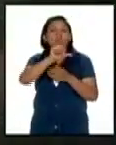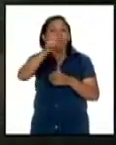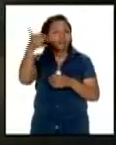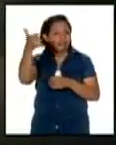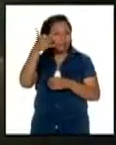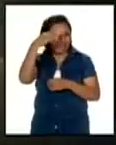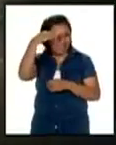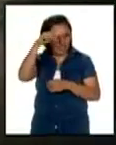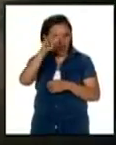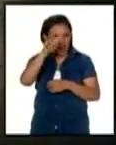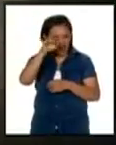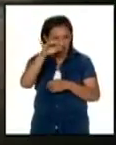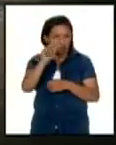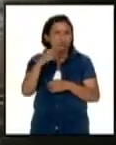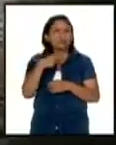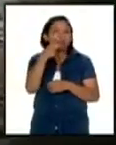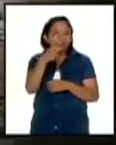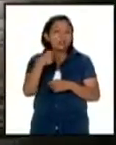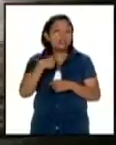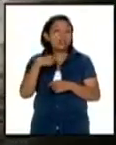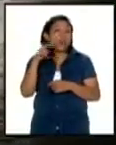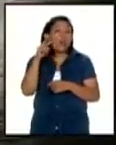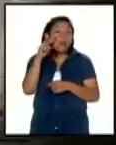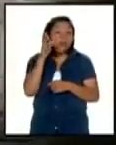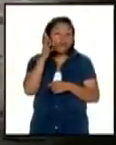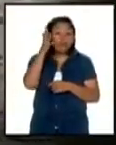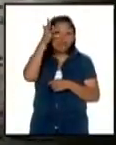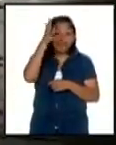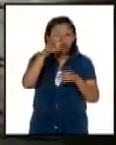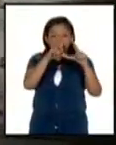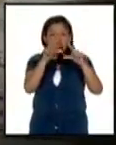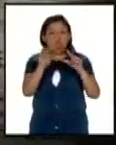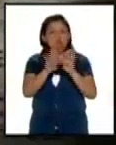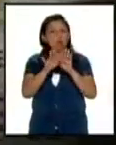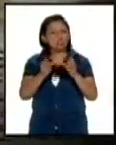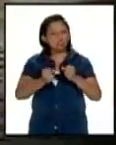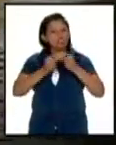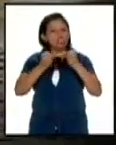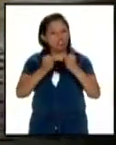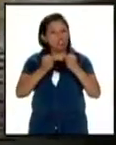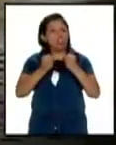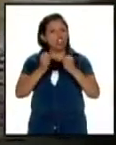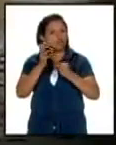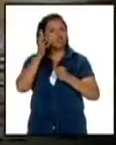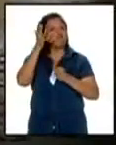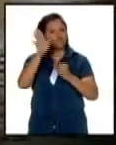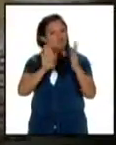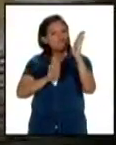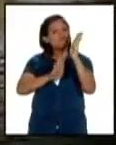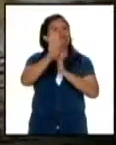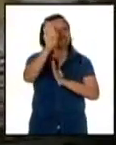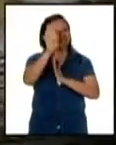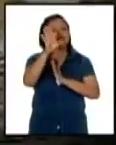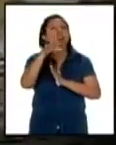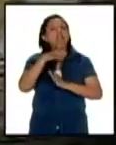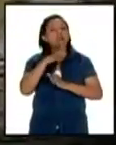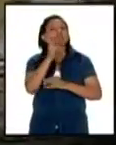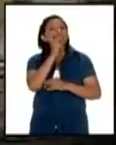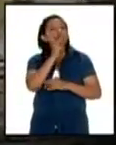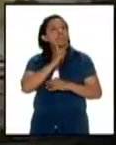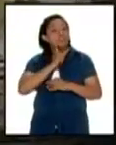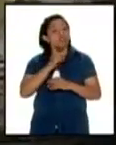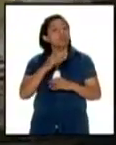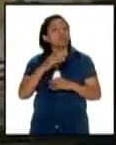dice, yo veo el futuro de México como una nación sólida y llena de prosperidad. Tenemos producción petrolera